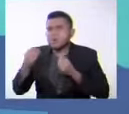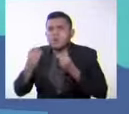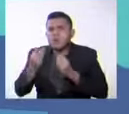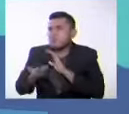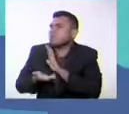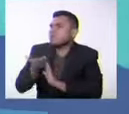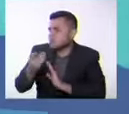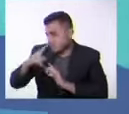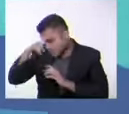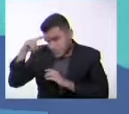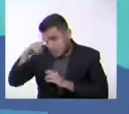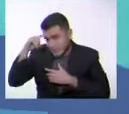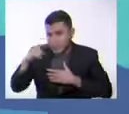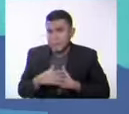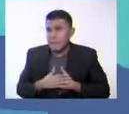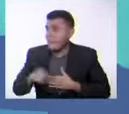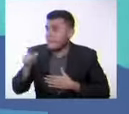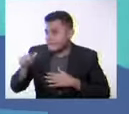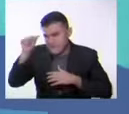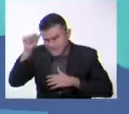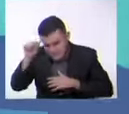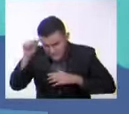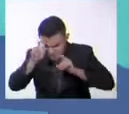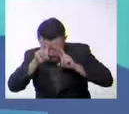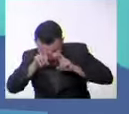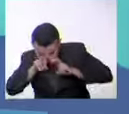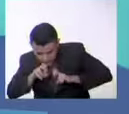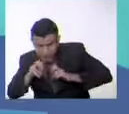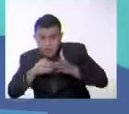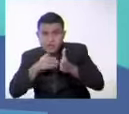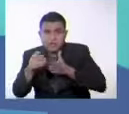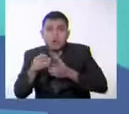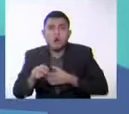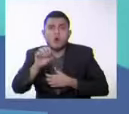trabajar? De estos análisis entonces surgen los objetivos de